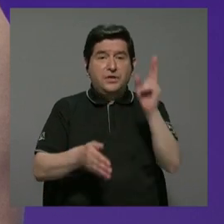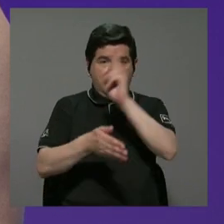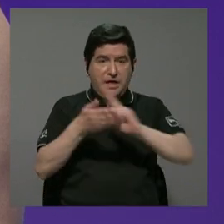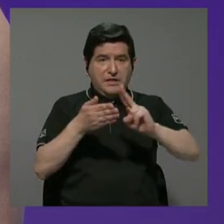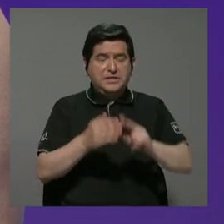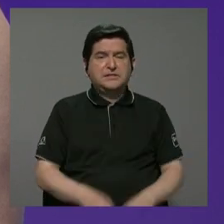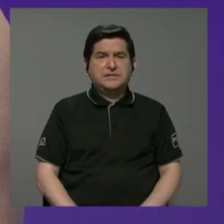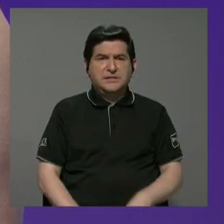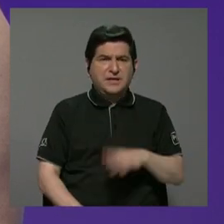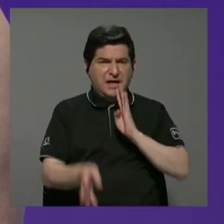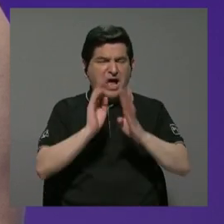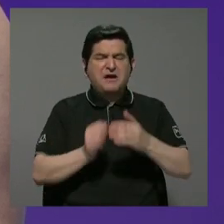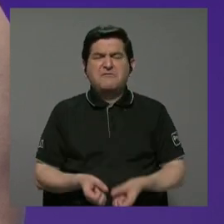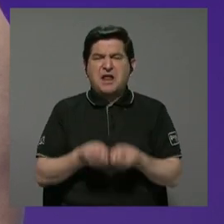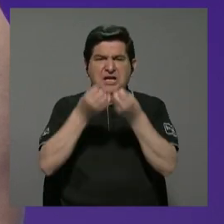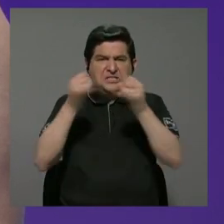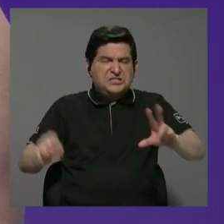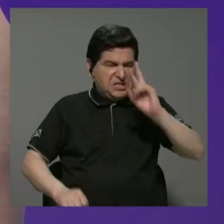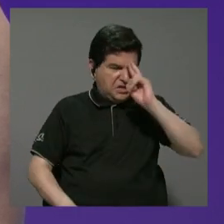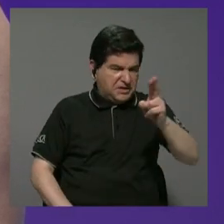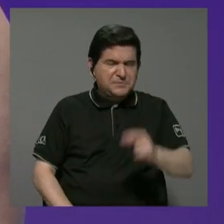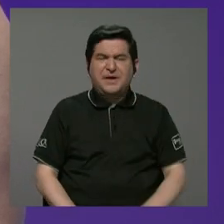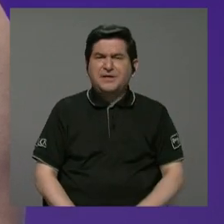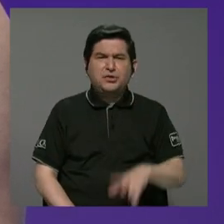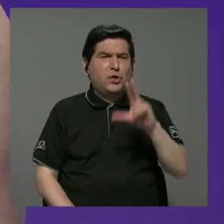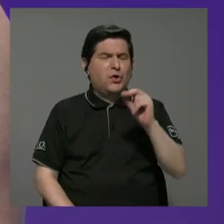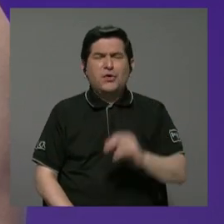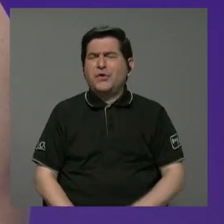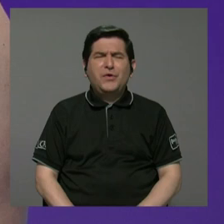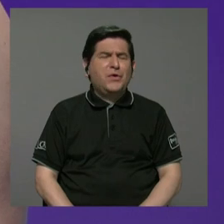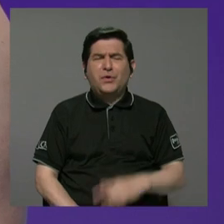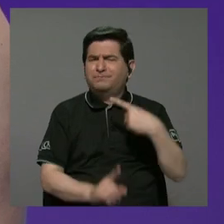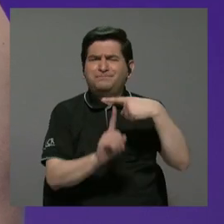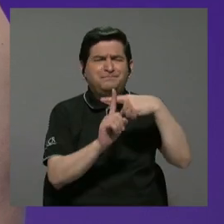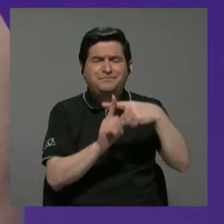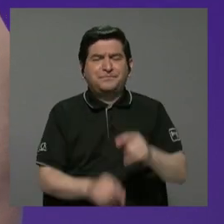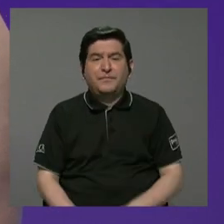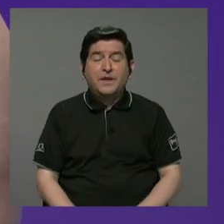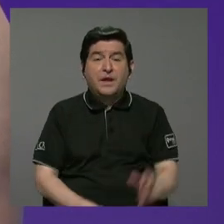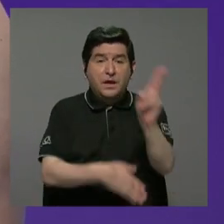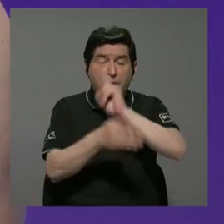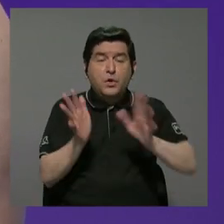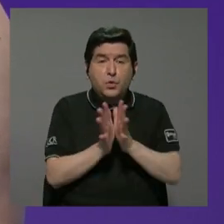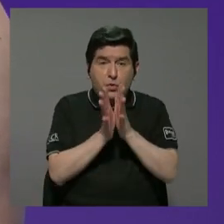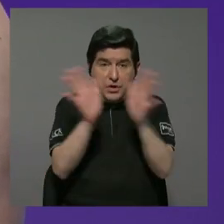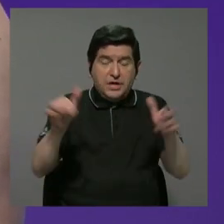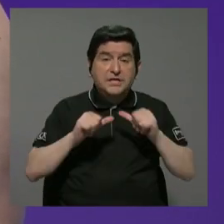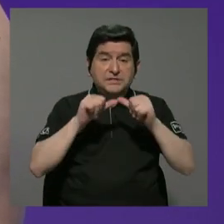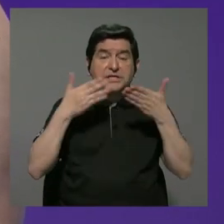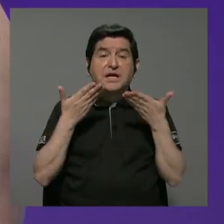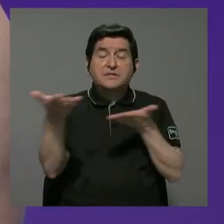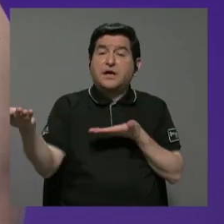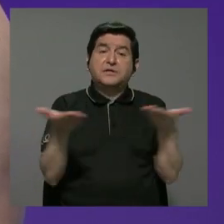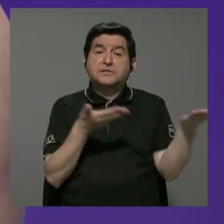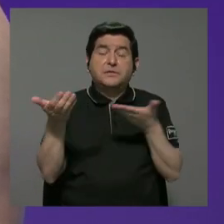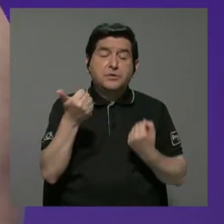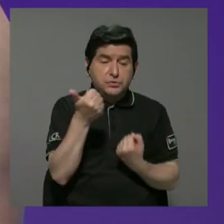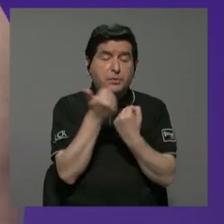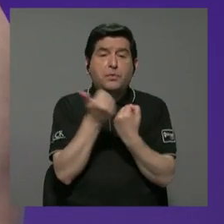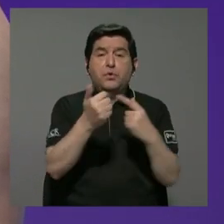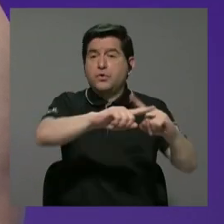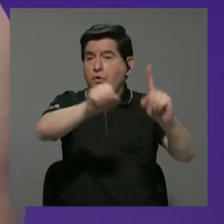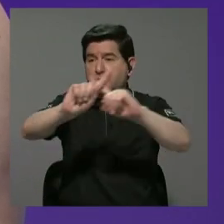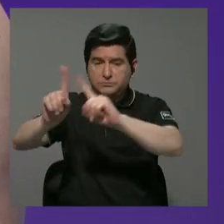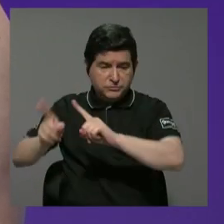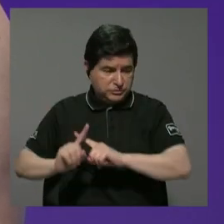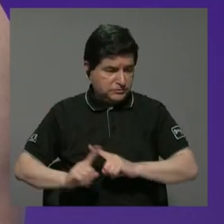maneras irrespetuosas, de manera poco constructivas, a la vez que las universidades públicas siguen brindando servicios y apoyos a muchísimas